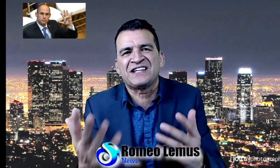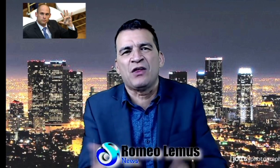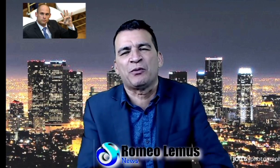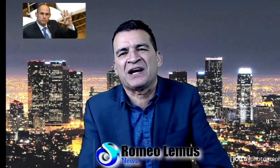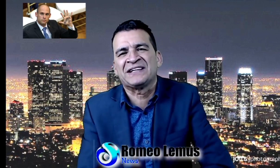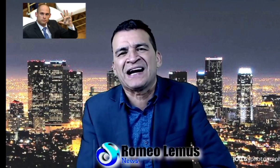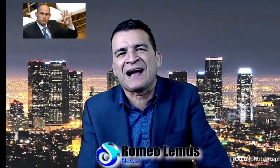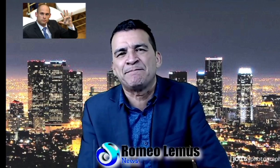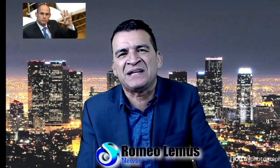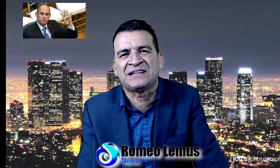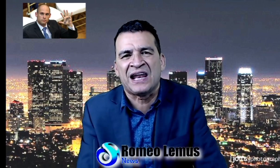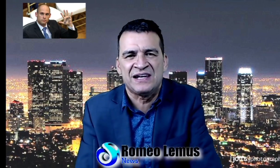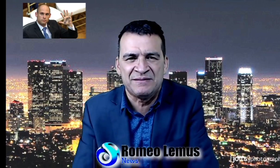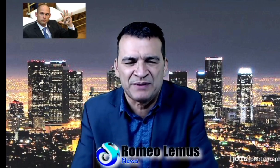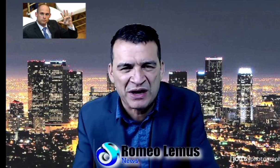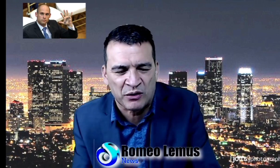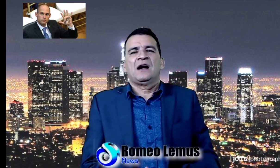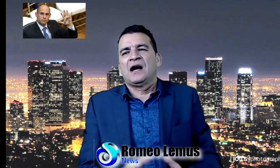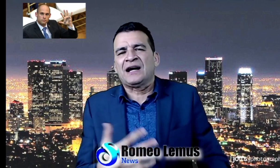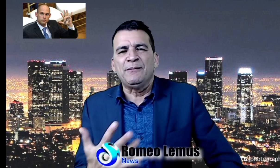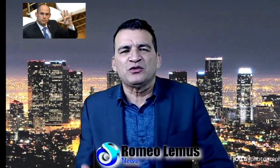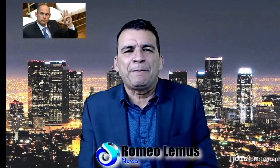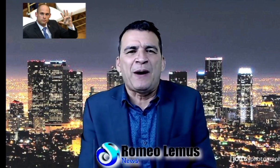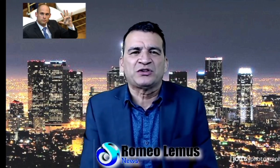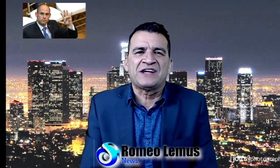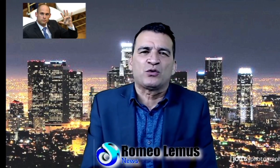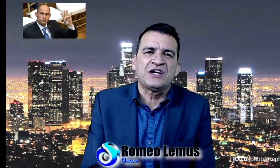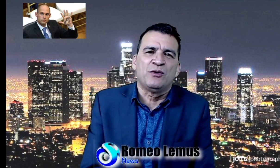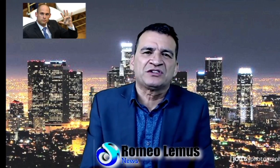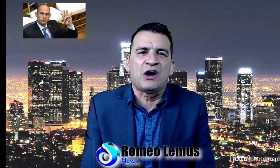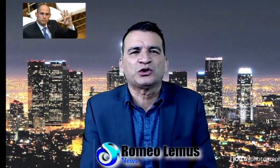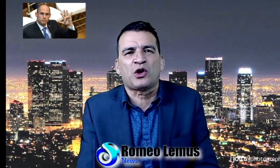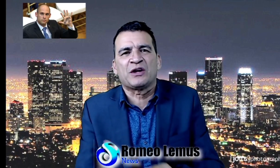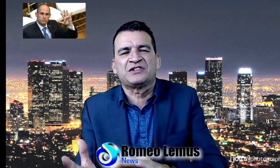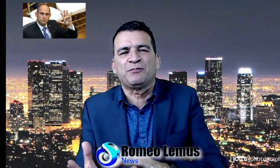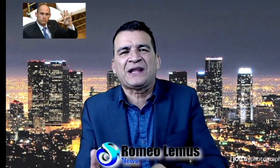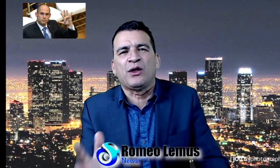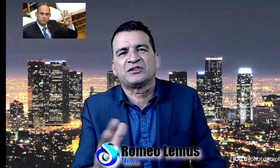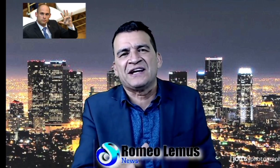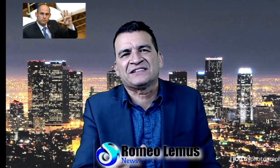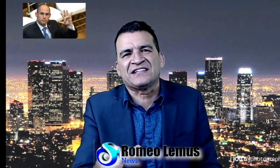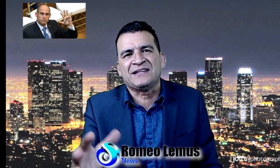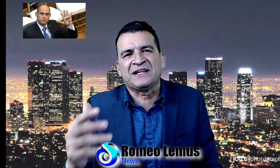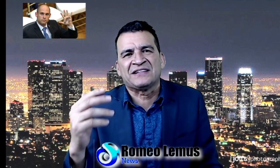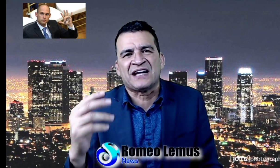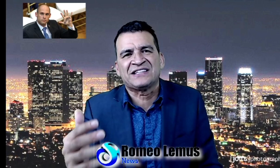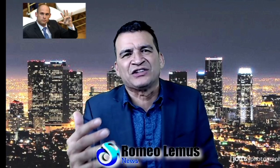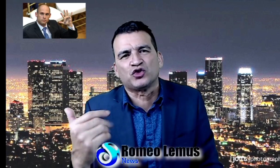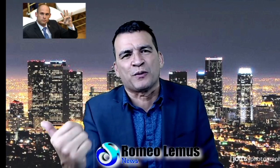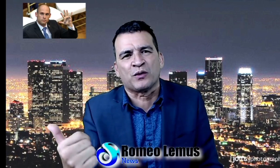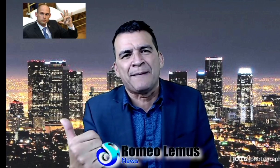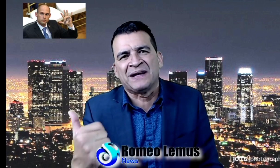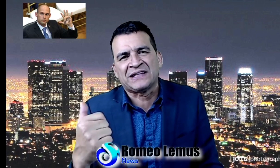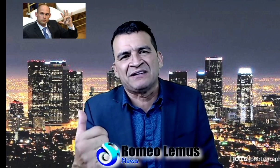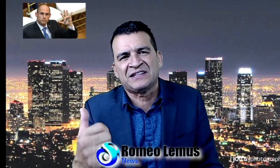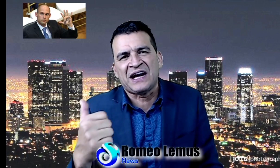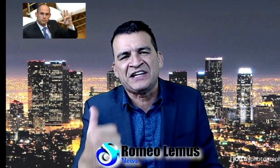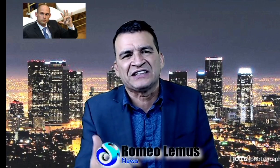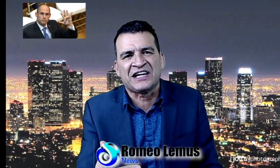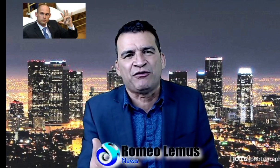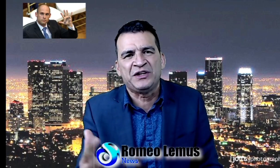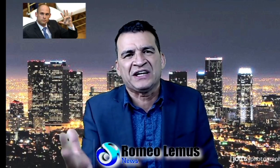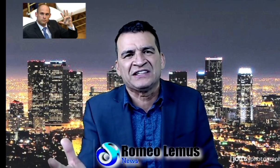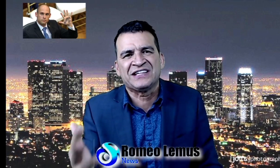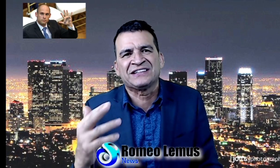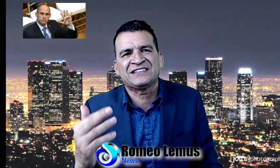son financiados por el gran capital. Pero bueno, hagamos una pausa y escuchemos a otro de los diputados. A este sí, mire, está haciendo su programa a través de la